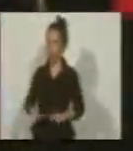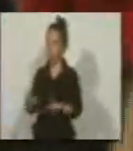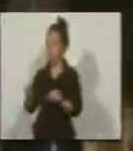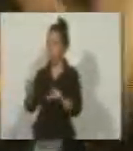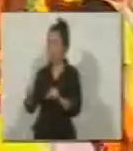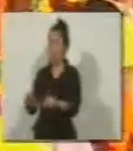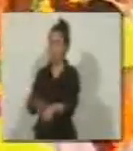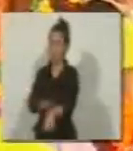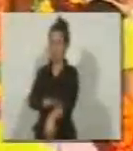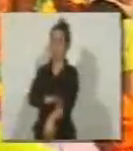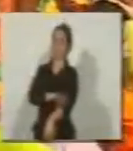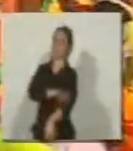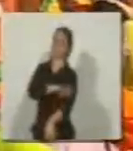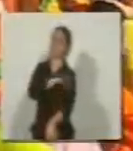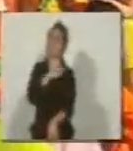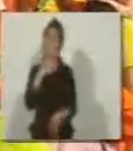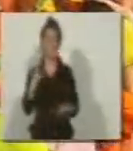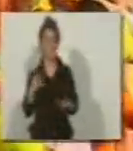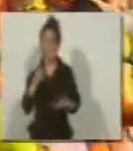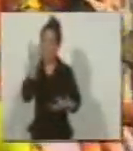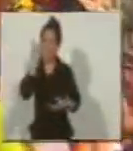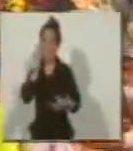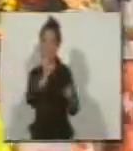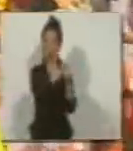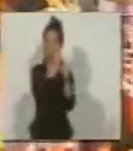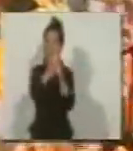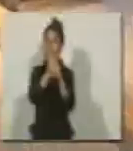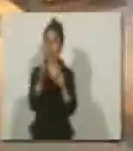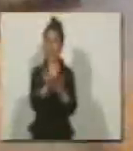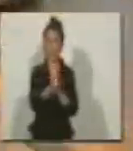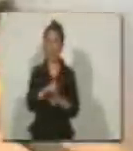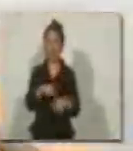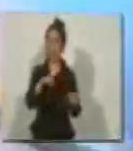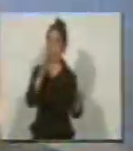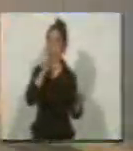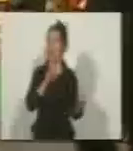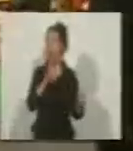bombón. Tiene loca las nenas de la oposición, de la oposición.